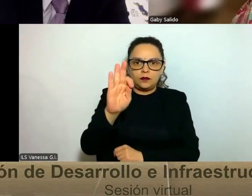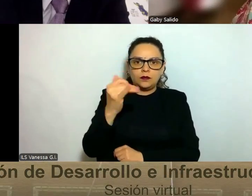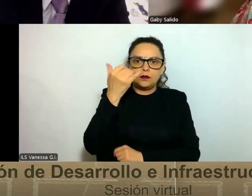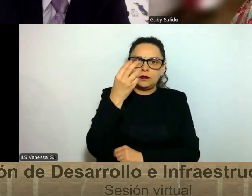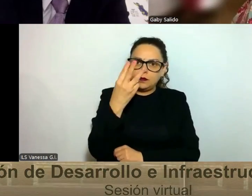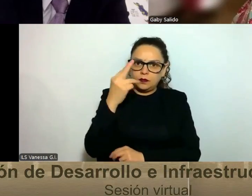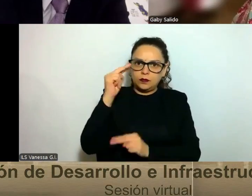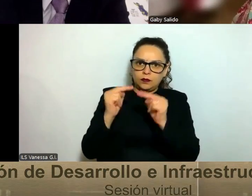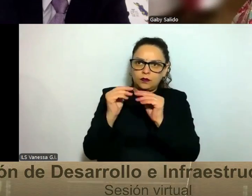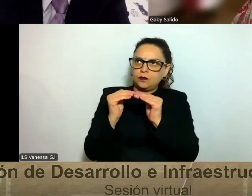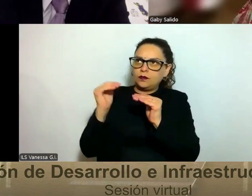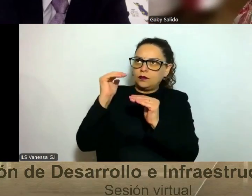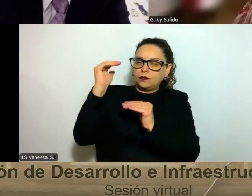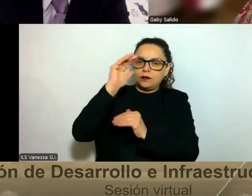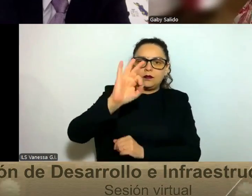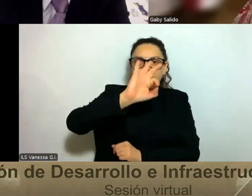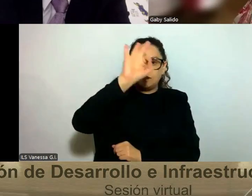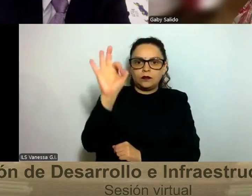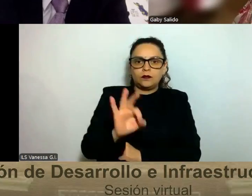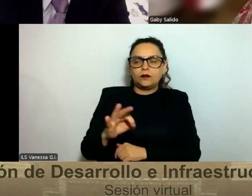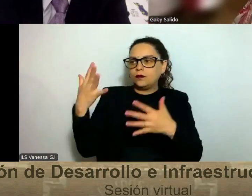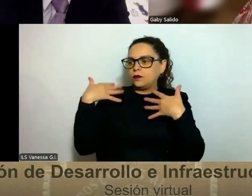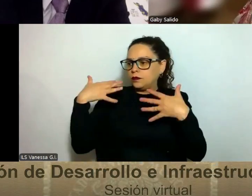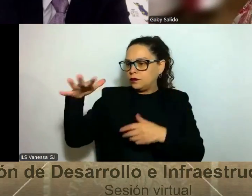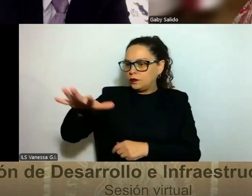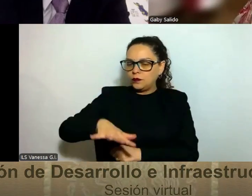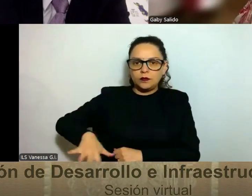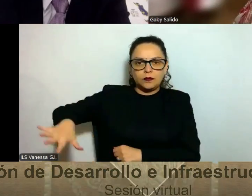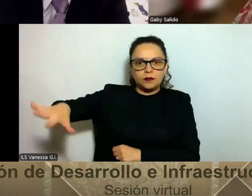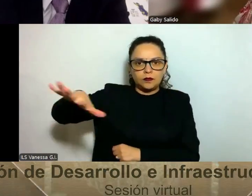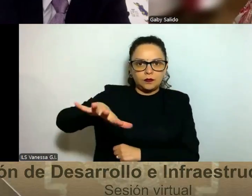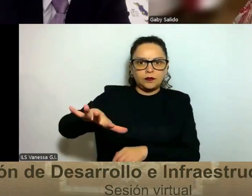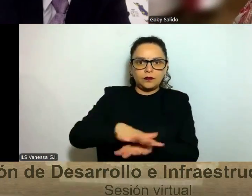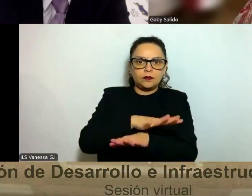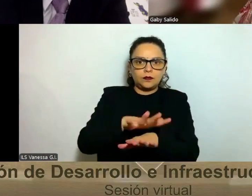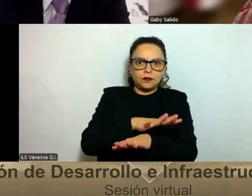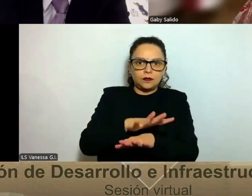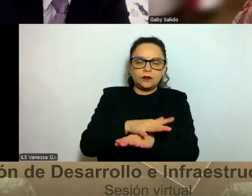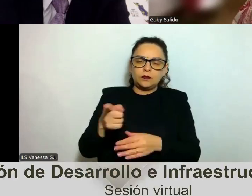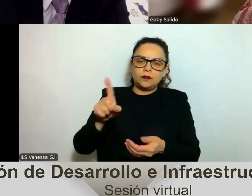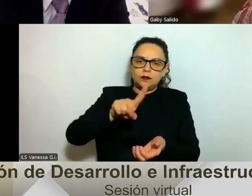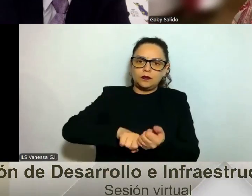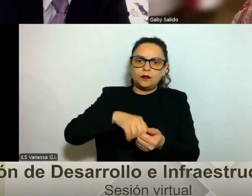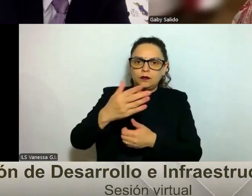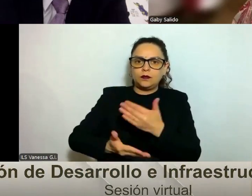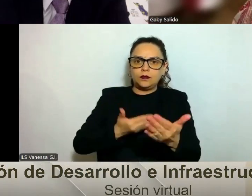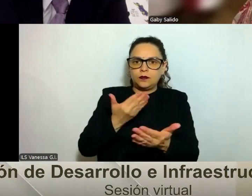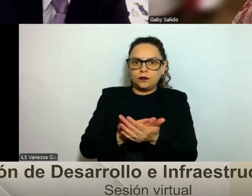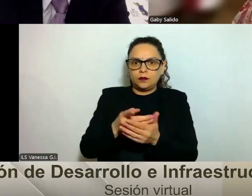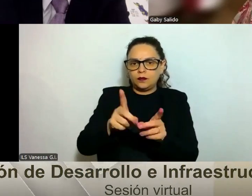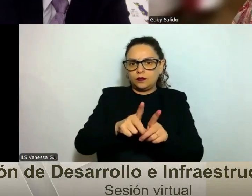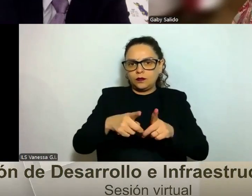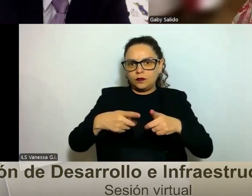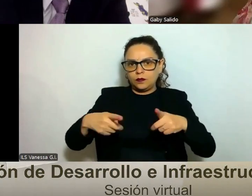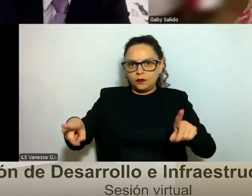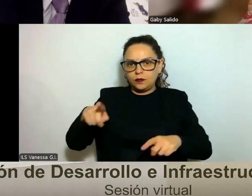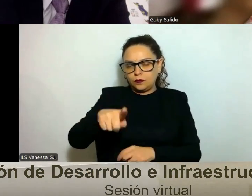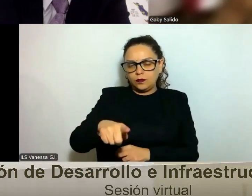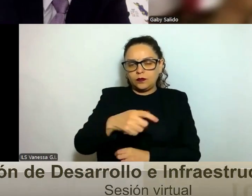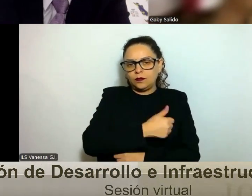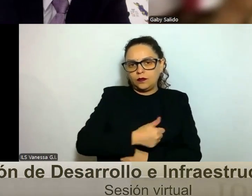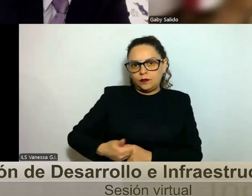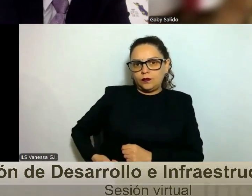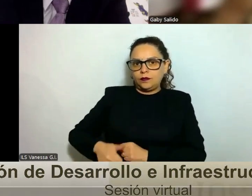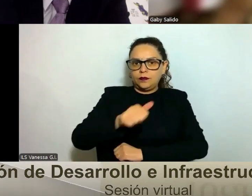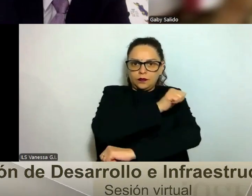altura, 40% de área libre, modificación que se propone al Programa Delegacional de Desarrollo Urbano en Álvaro Obregón. En este orden de ideas, se